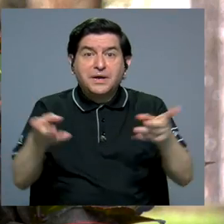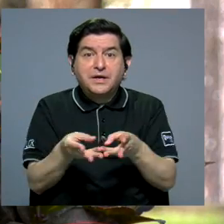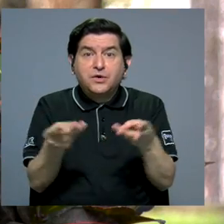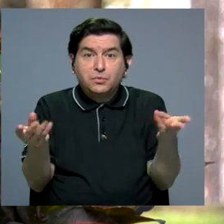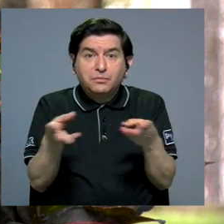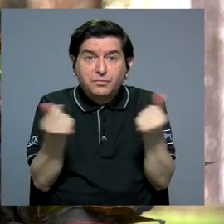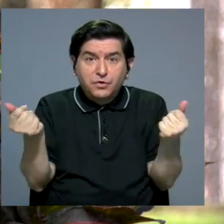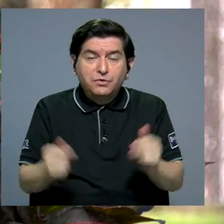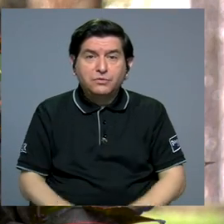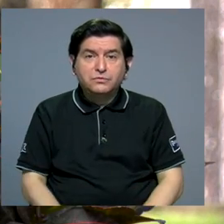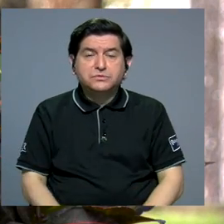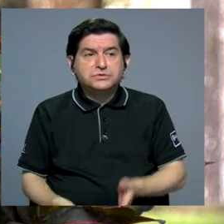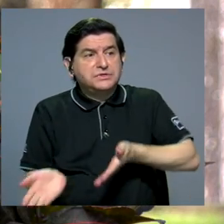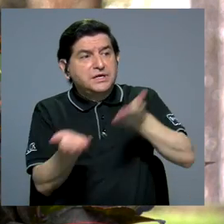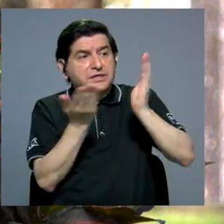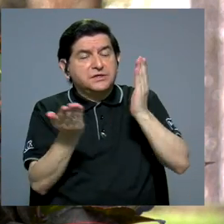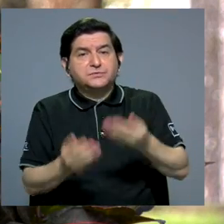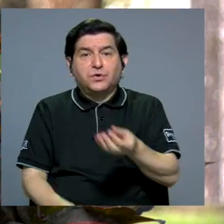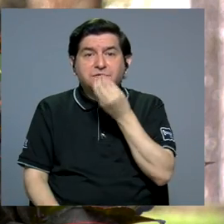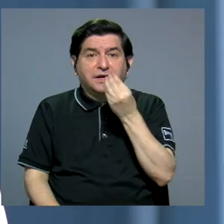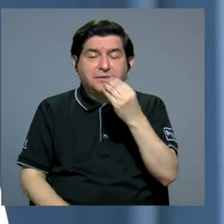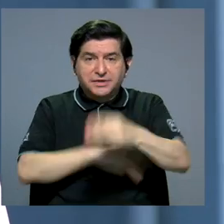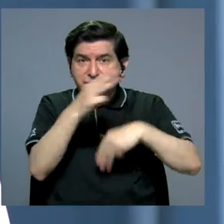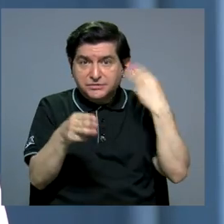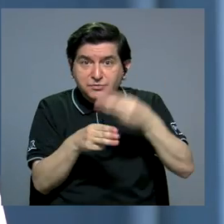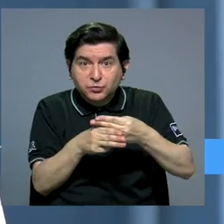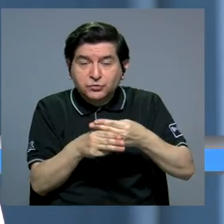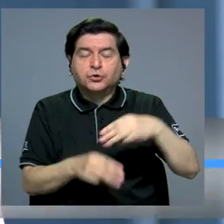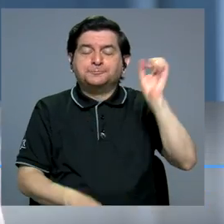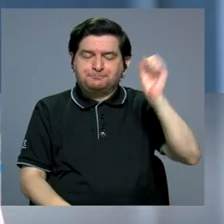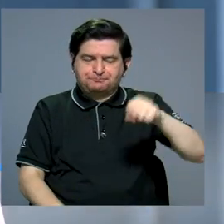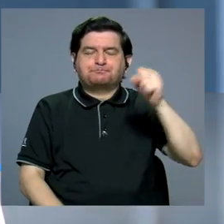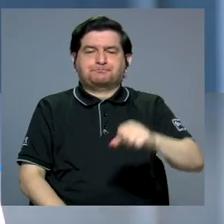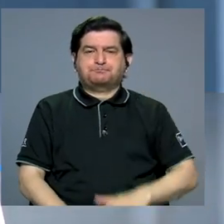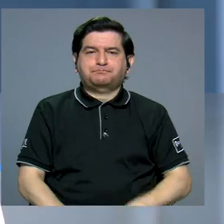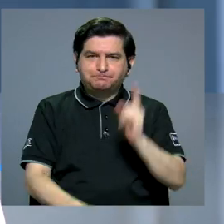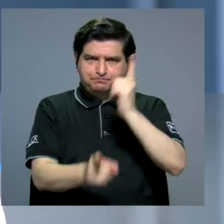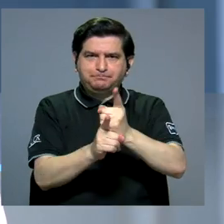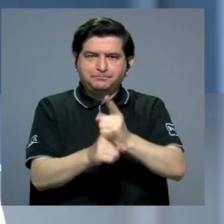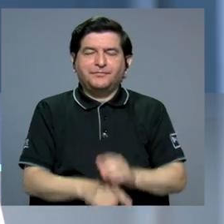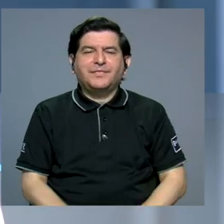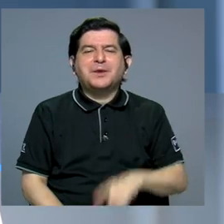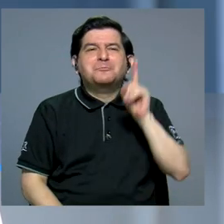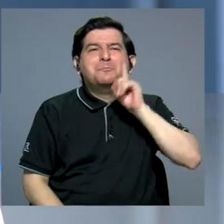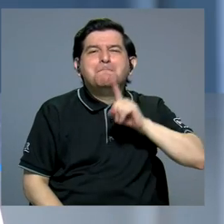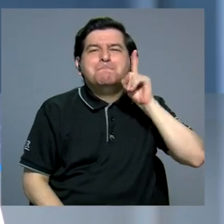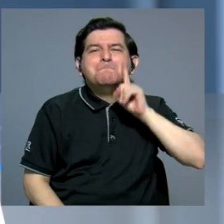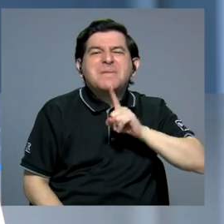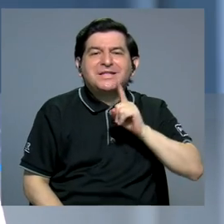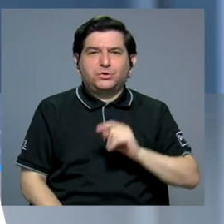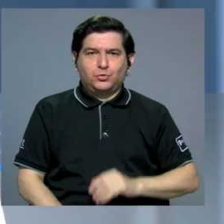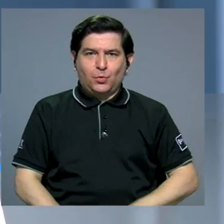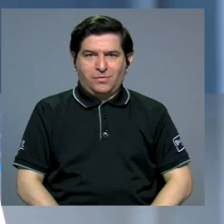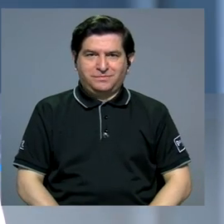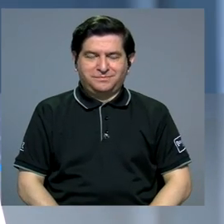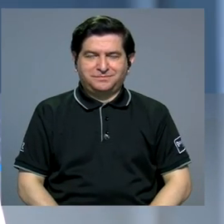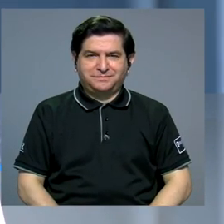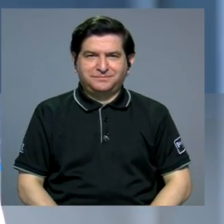embargo produce, es un exportador mundial de alimentos. Es correcto. Entonces, ese mito de